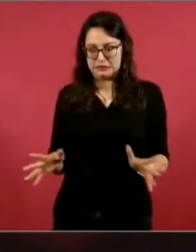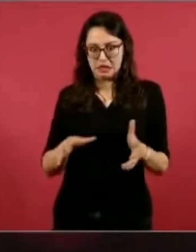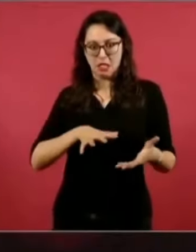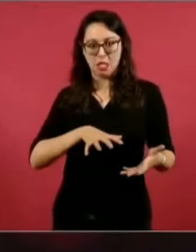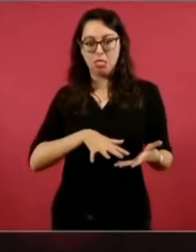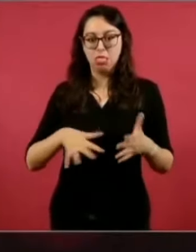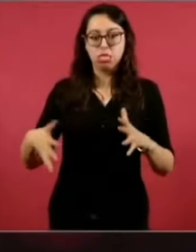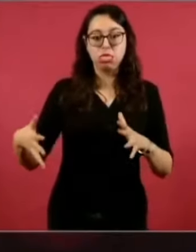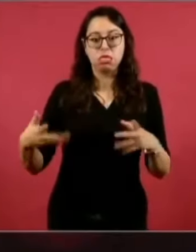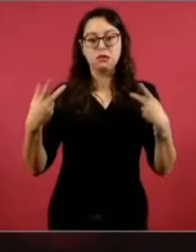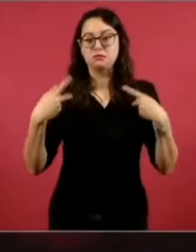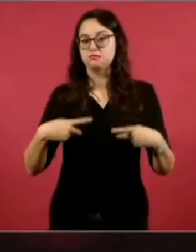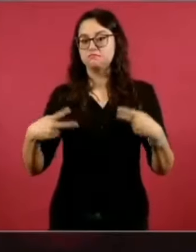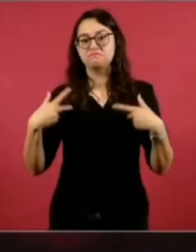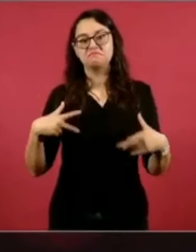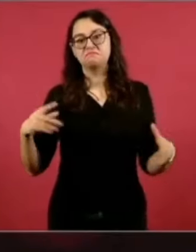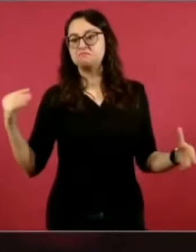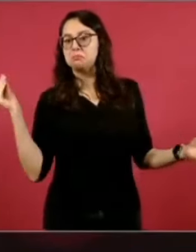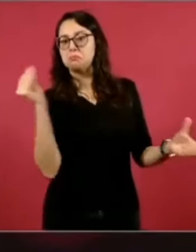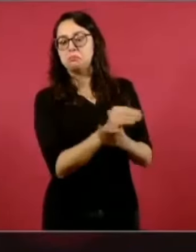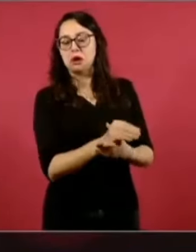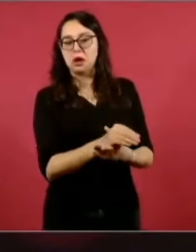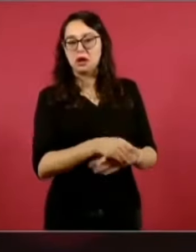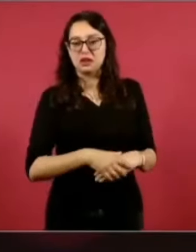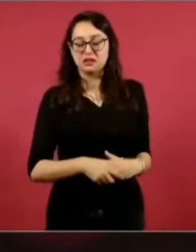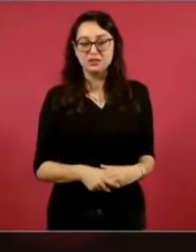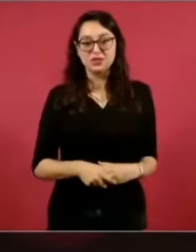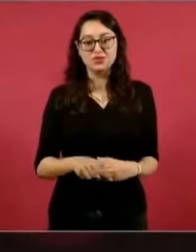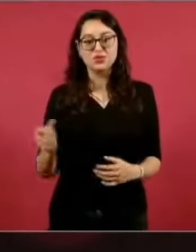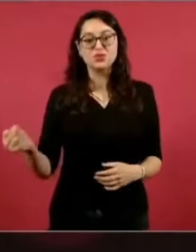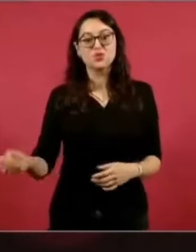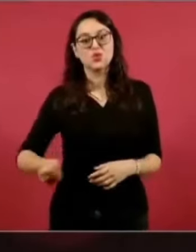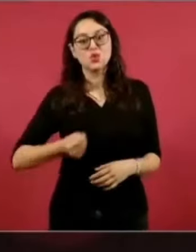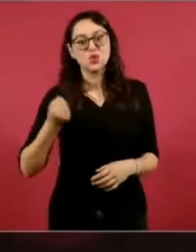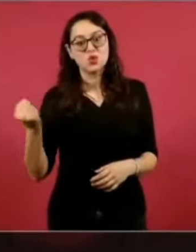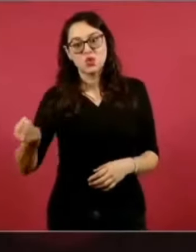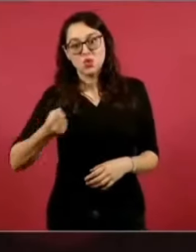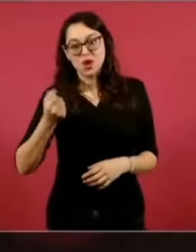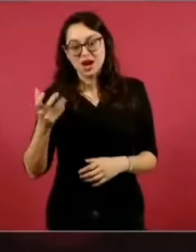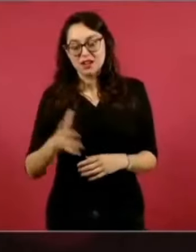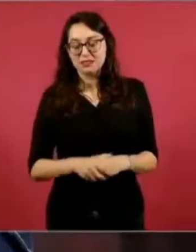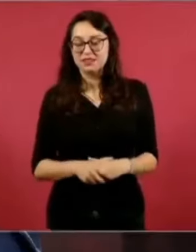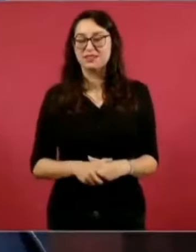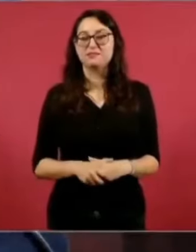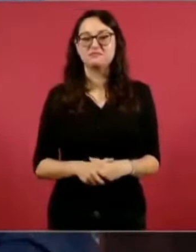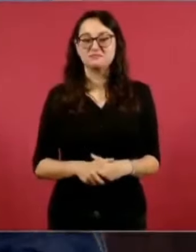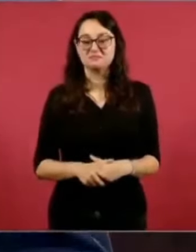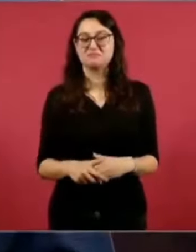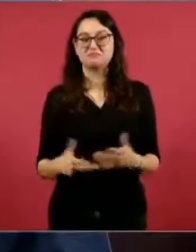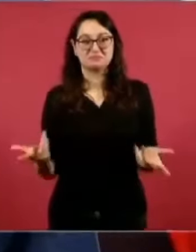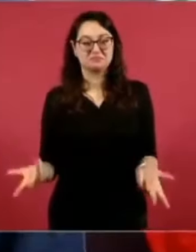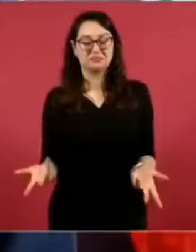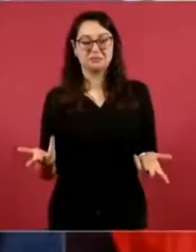afortunadamente no fue así, se instalaron la mayoría de las mesas